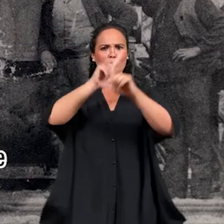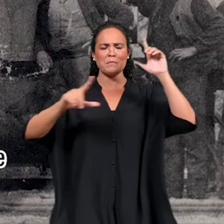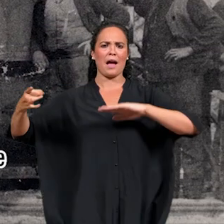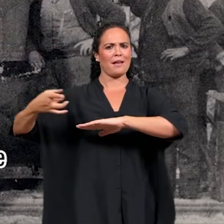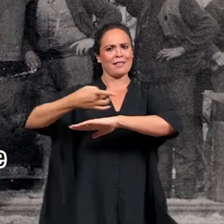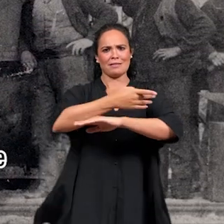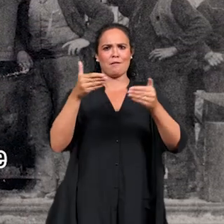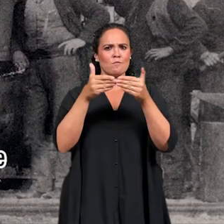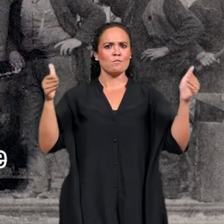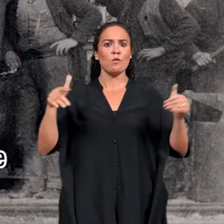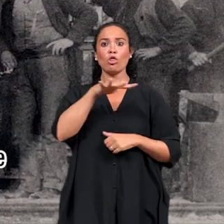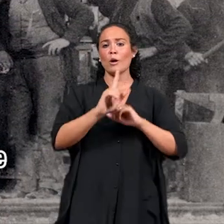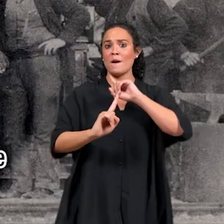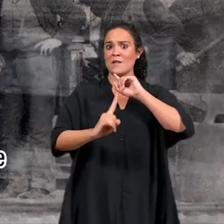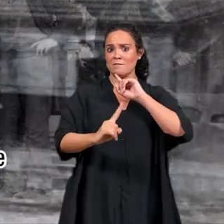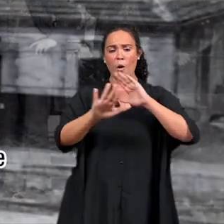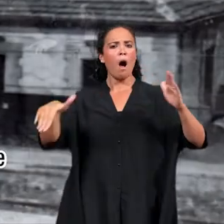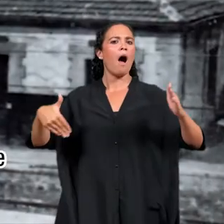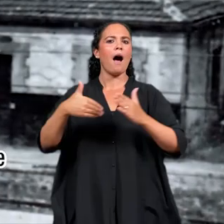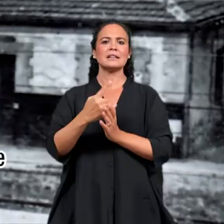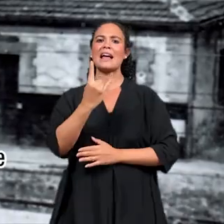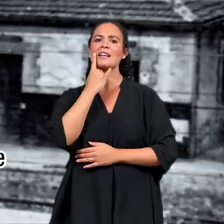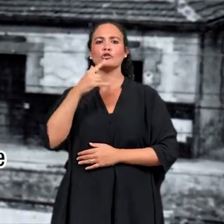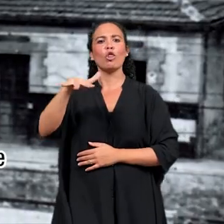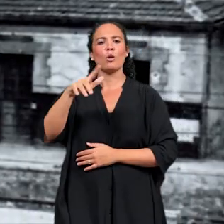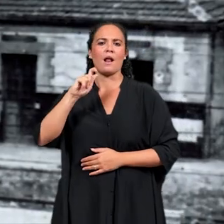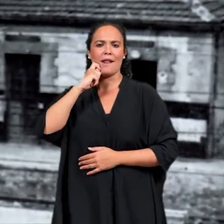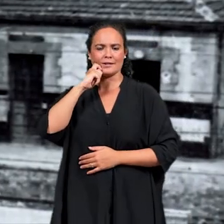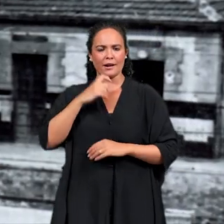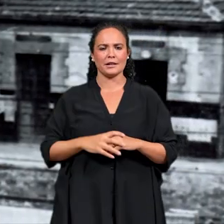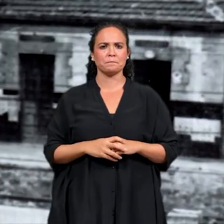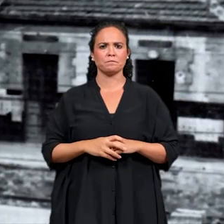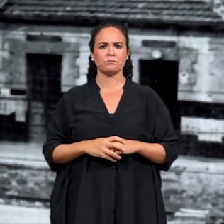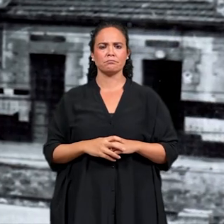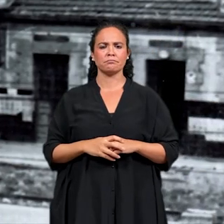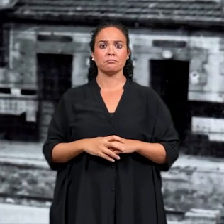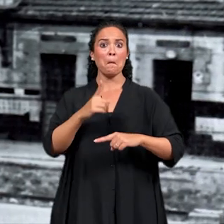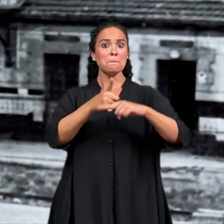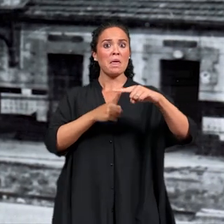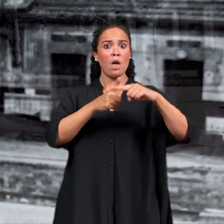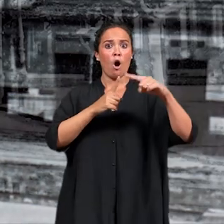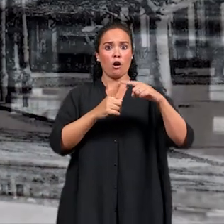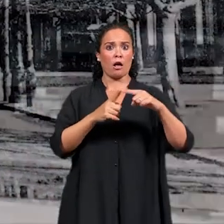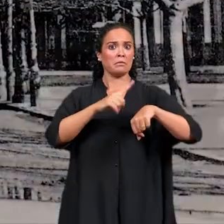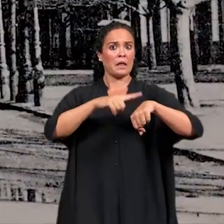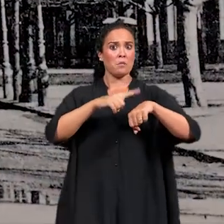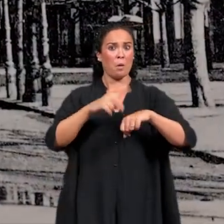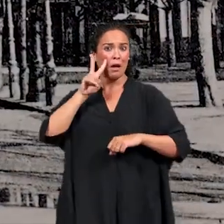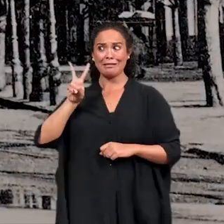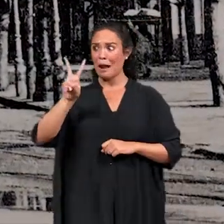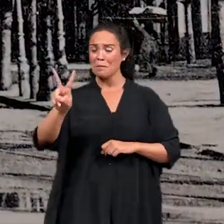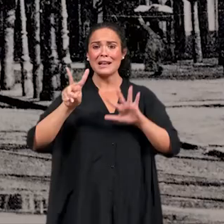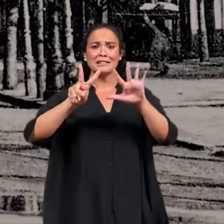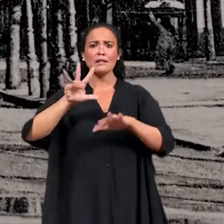la estación bilbaína de San Agustín a la Getxotarra de las Arenas. El trayecto se realizó en media hora, cuando el tranvía tardaba